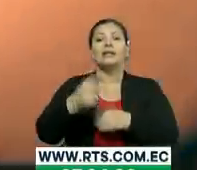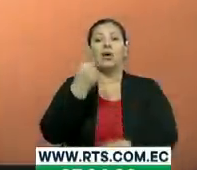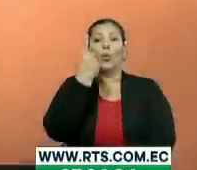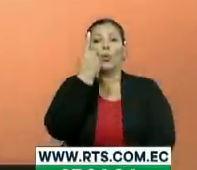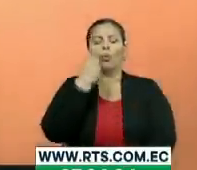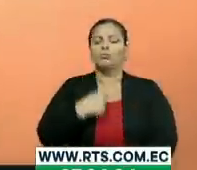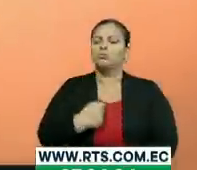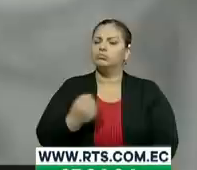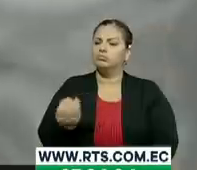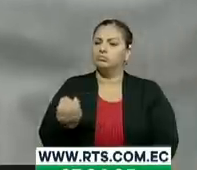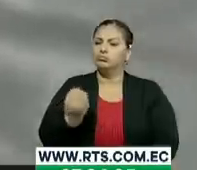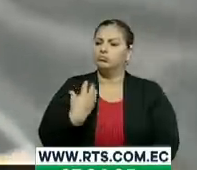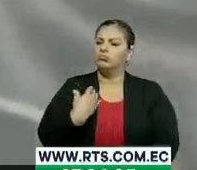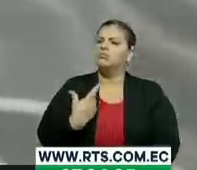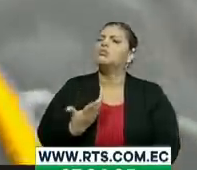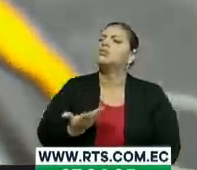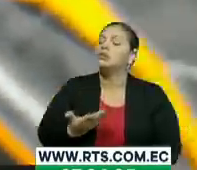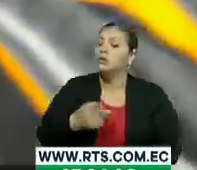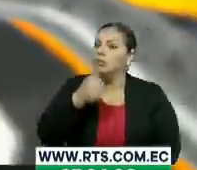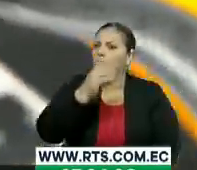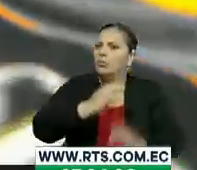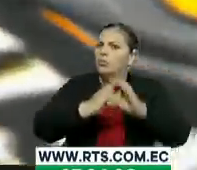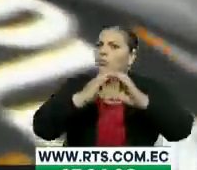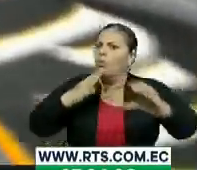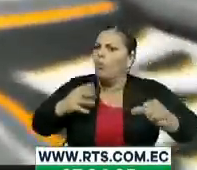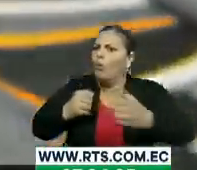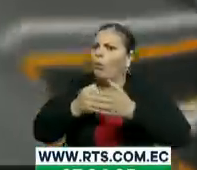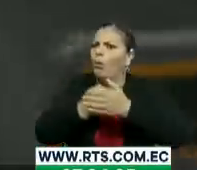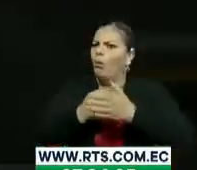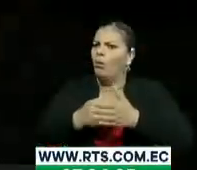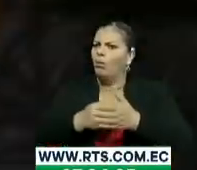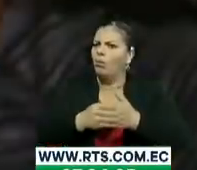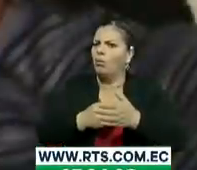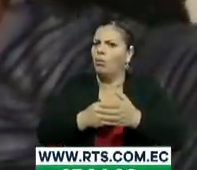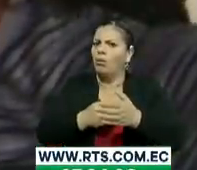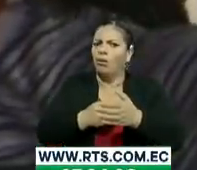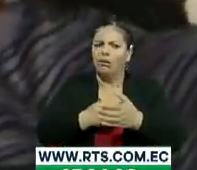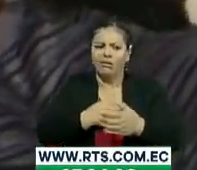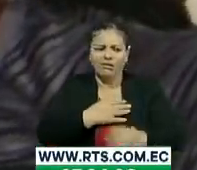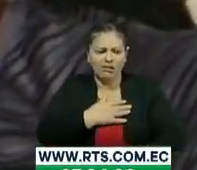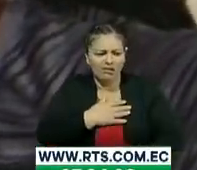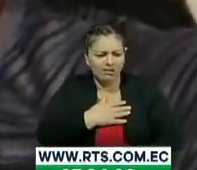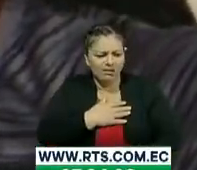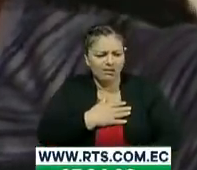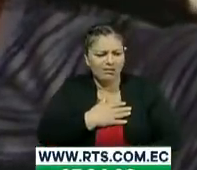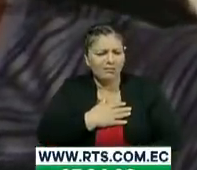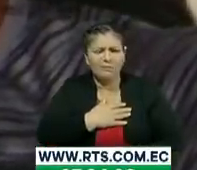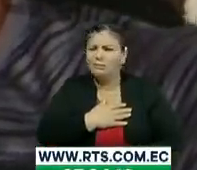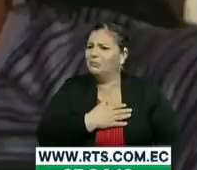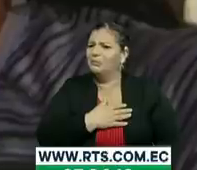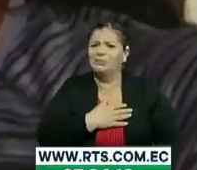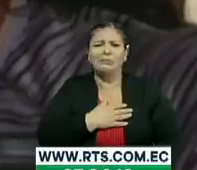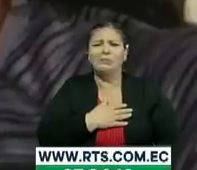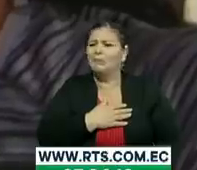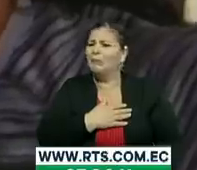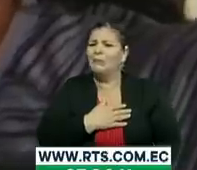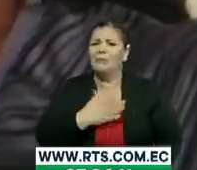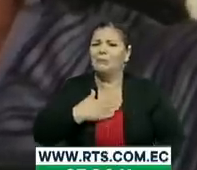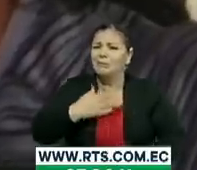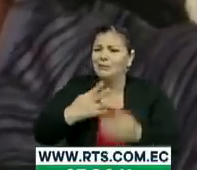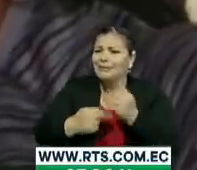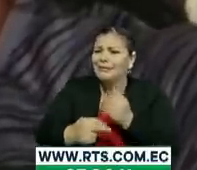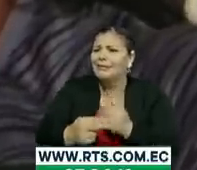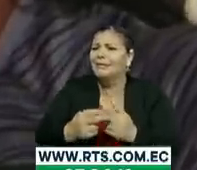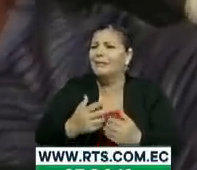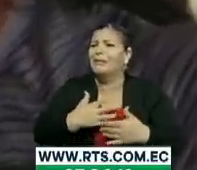un autobús muy similar al que subió la joven madre. Yo le digo, no, no puede ser, mi